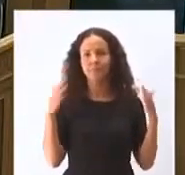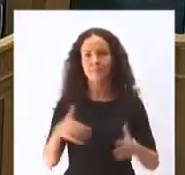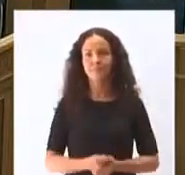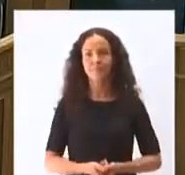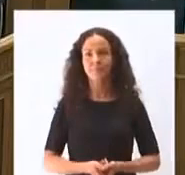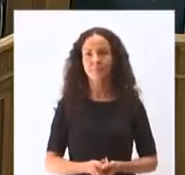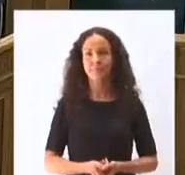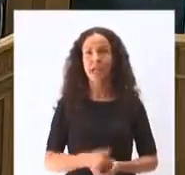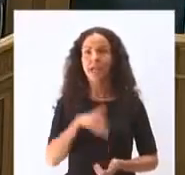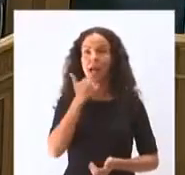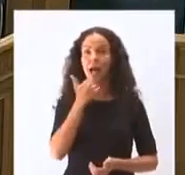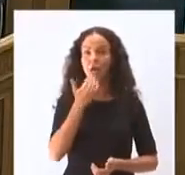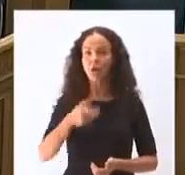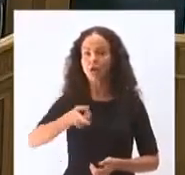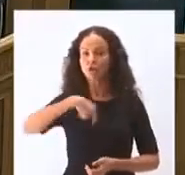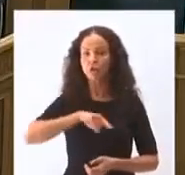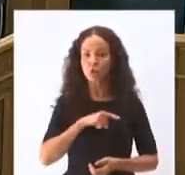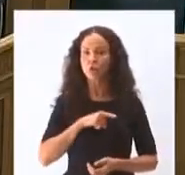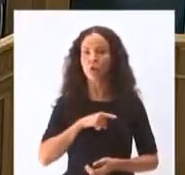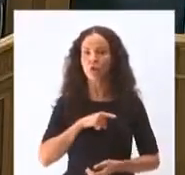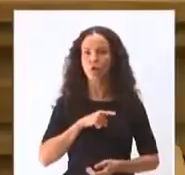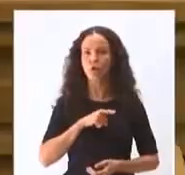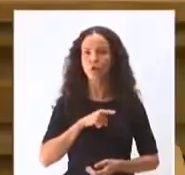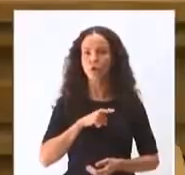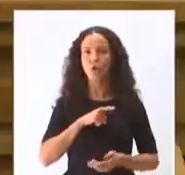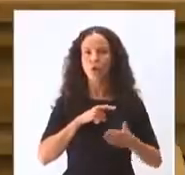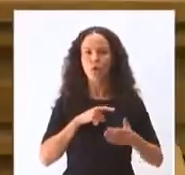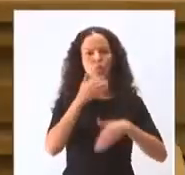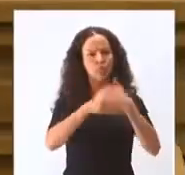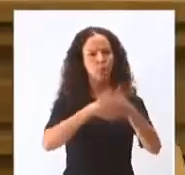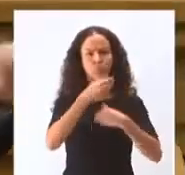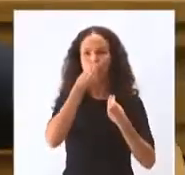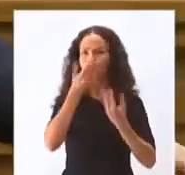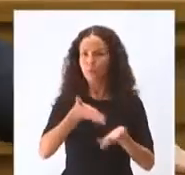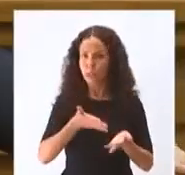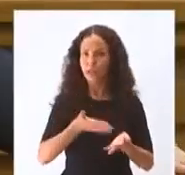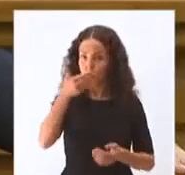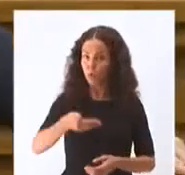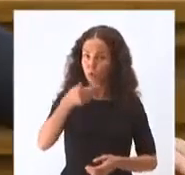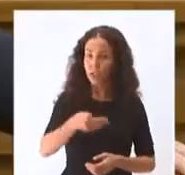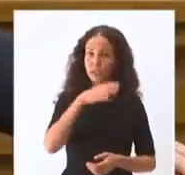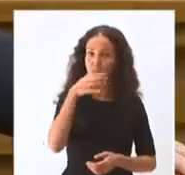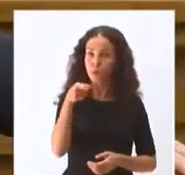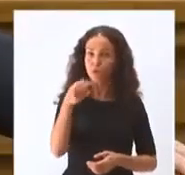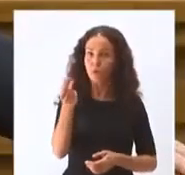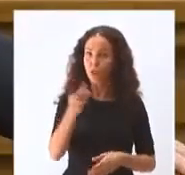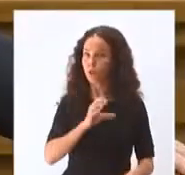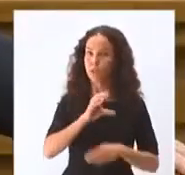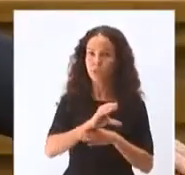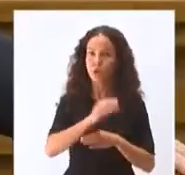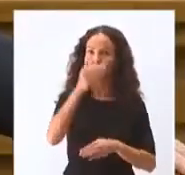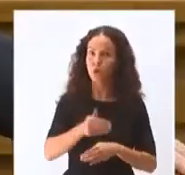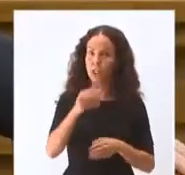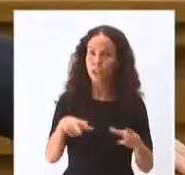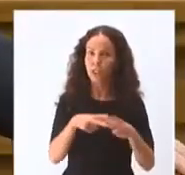en algo que hemos ido avanzando una barbaridad una barbaridad y además es importante porque es incluso una inversión rentable para la sociedad